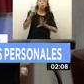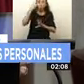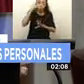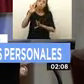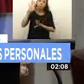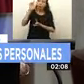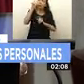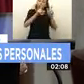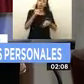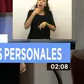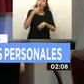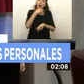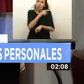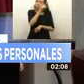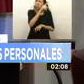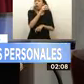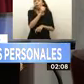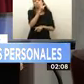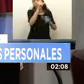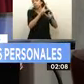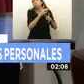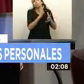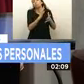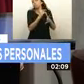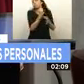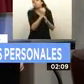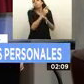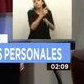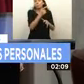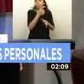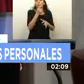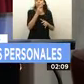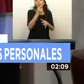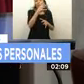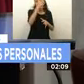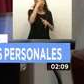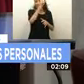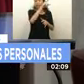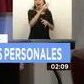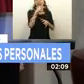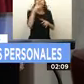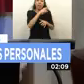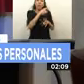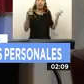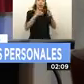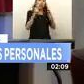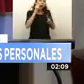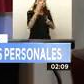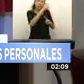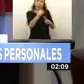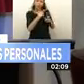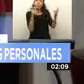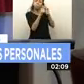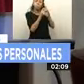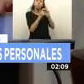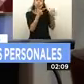Alemania me ha tocado hablar con La cancillera alemana Ángela Merkel en las reuniones del g20 y estar convencidos de